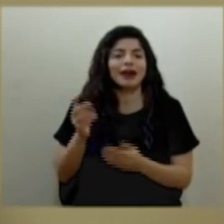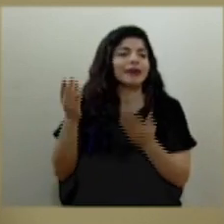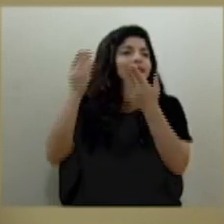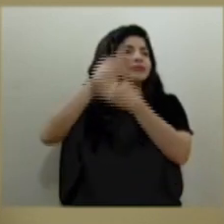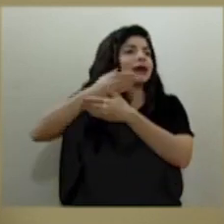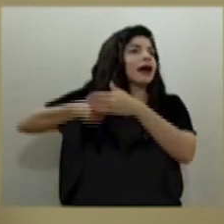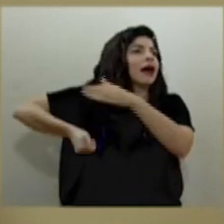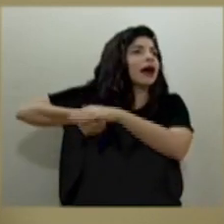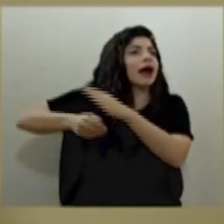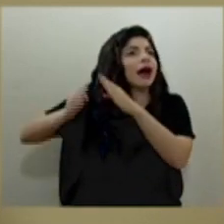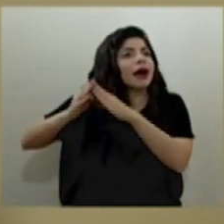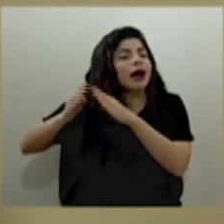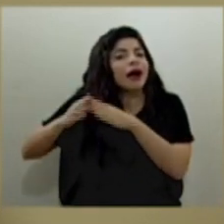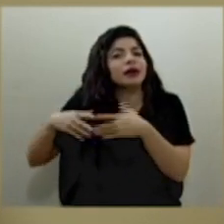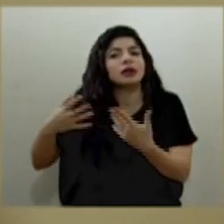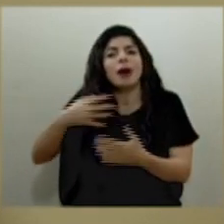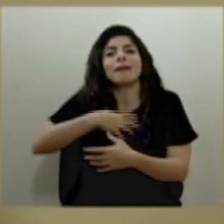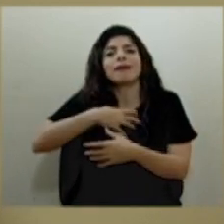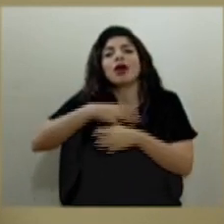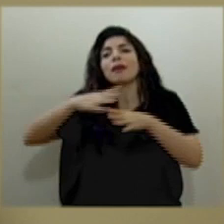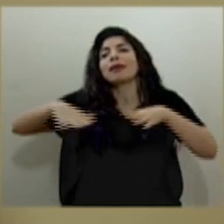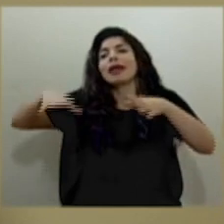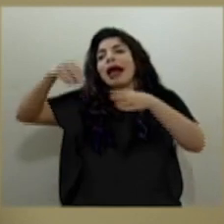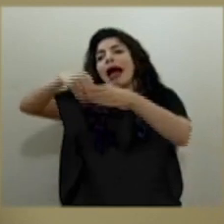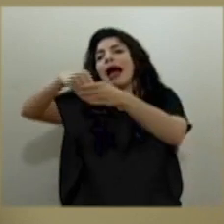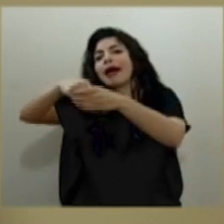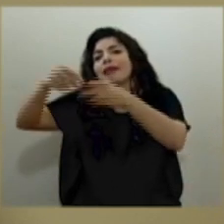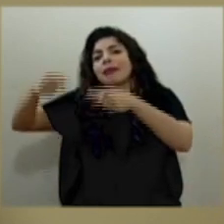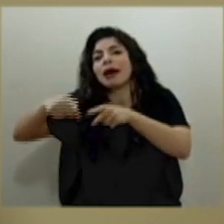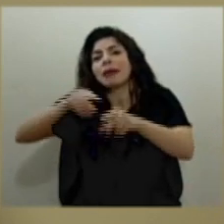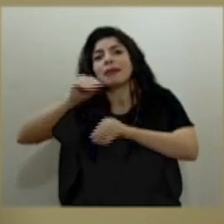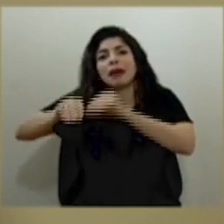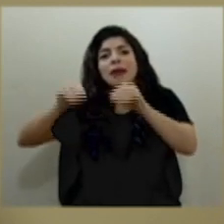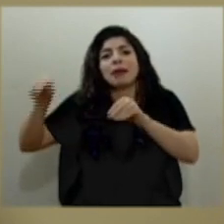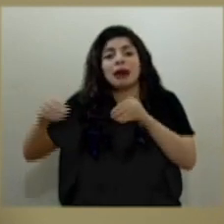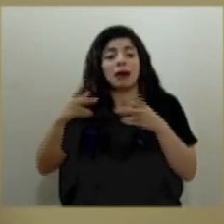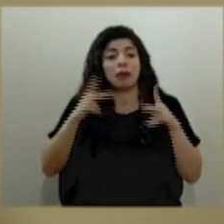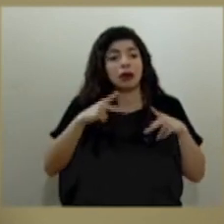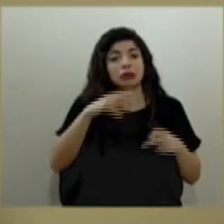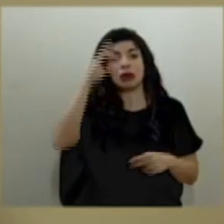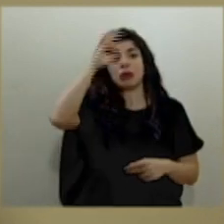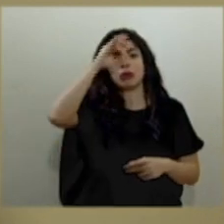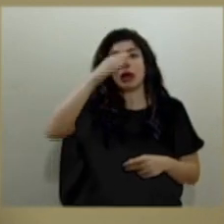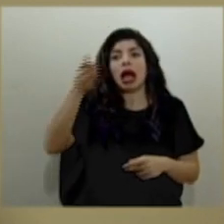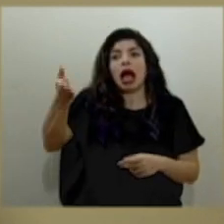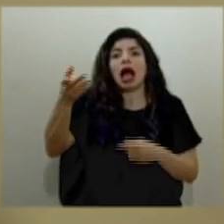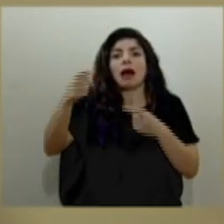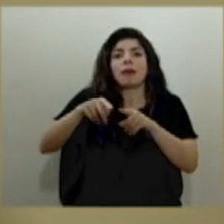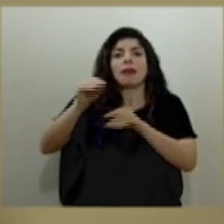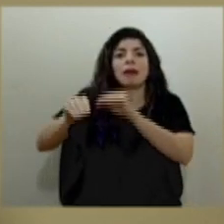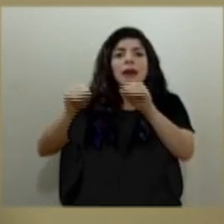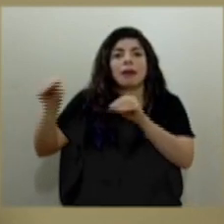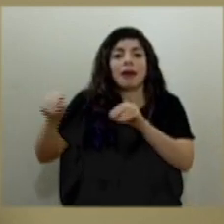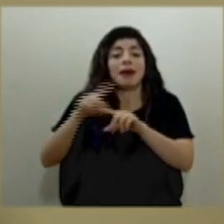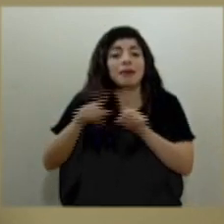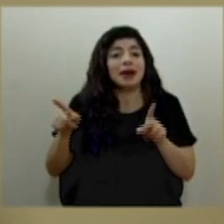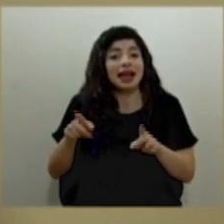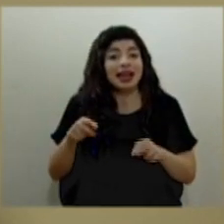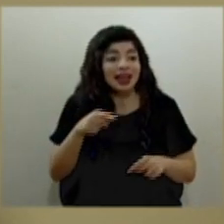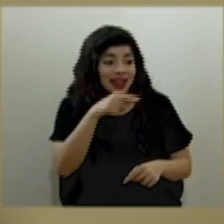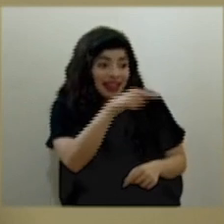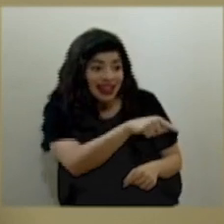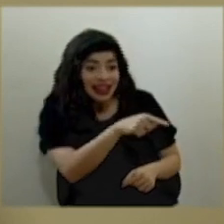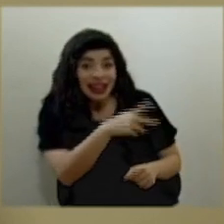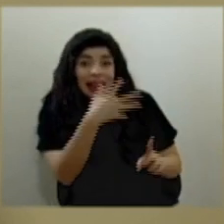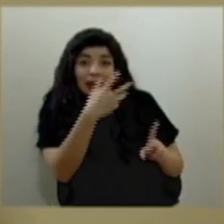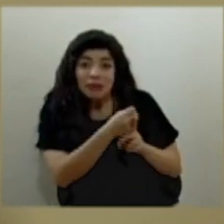de las casas, son dentro de las propiedades, y lamentablemente pasan desapercibidas, pero no lo es así para los que al final